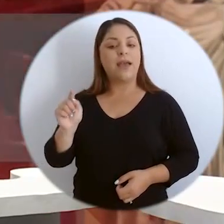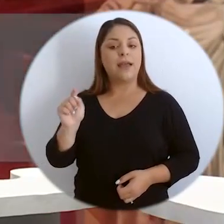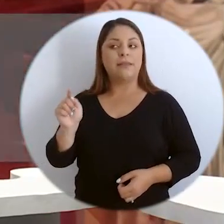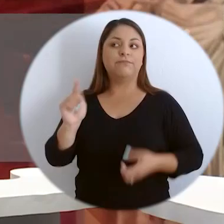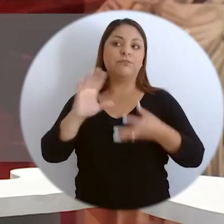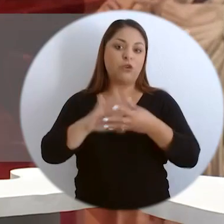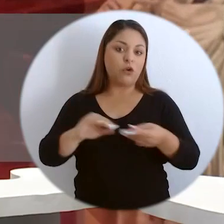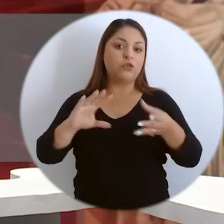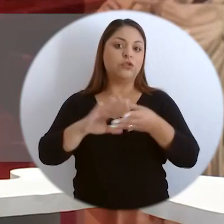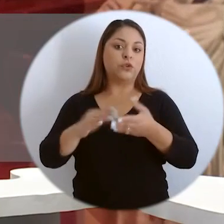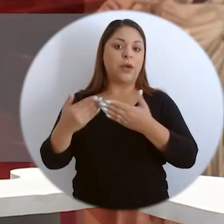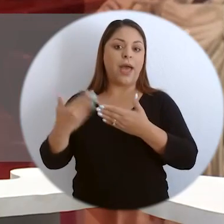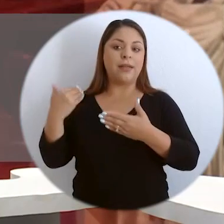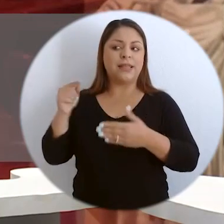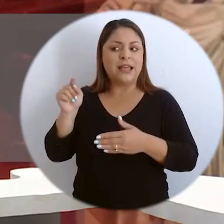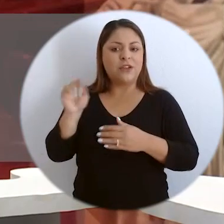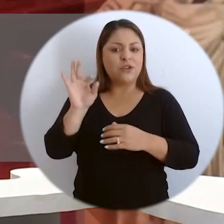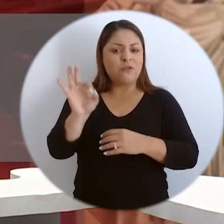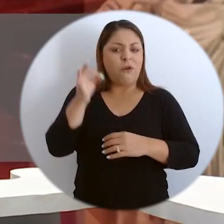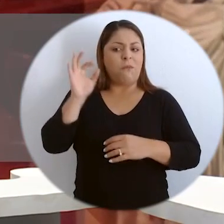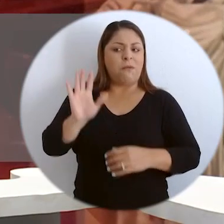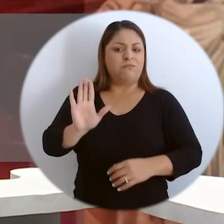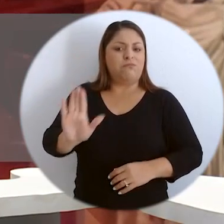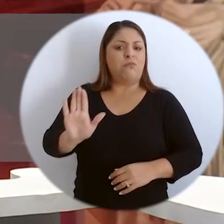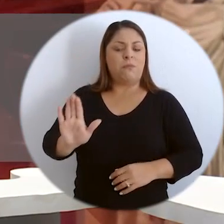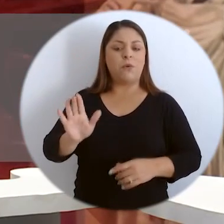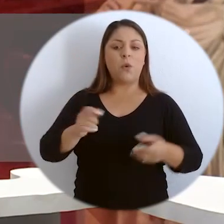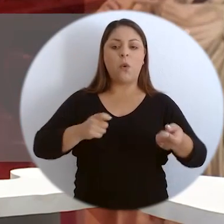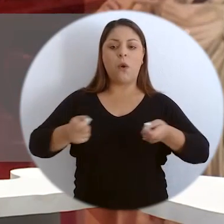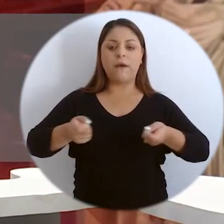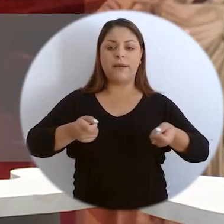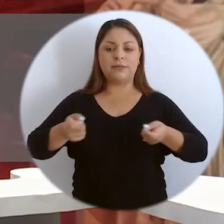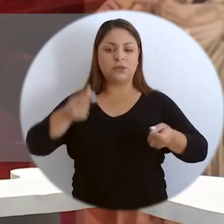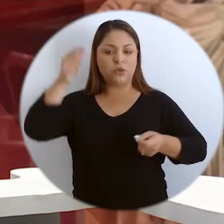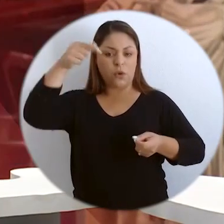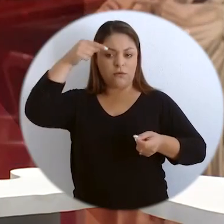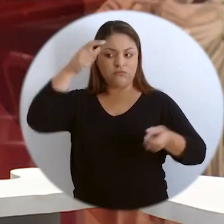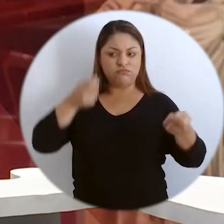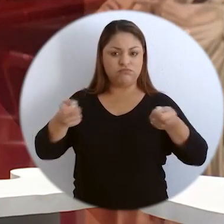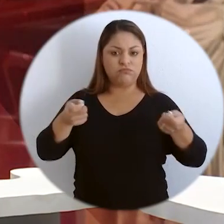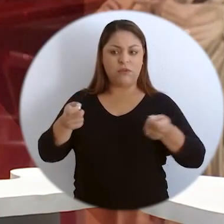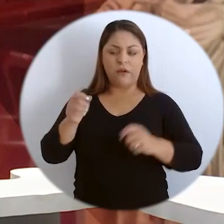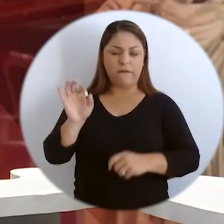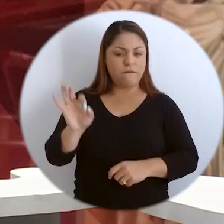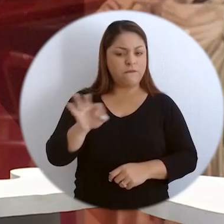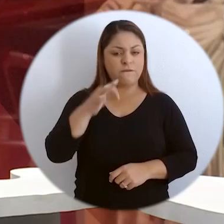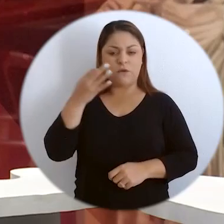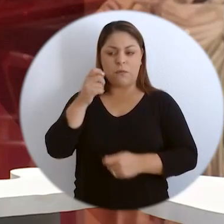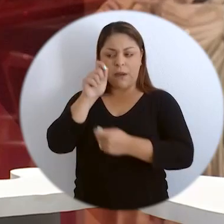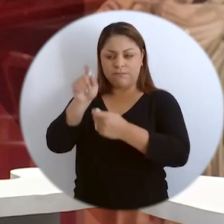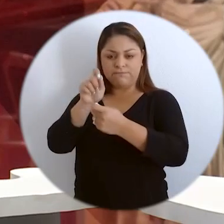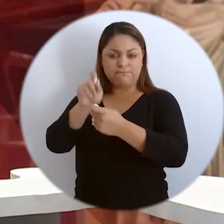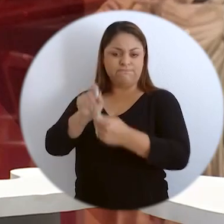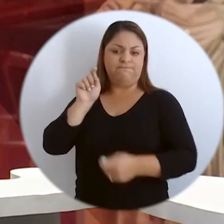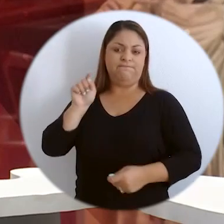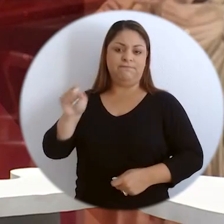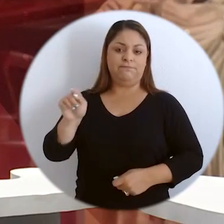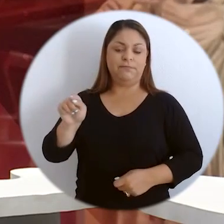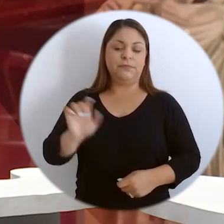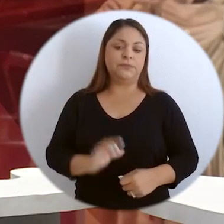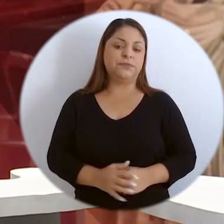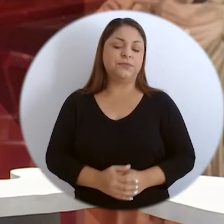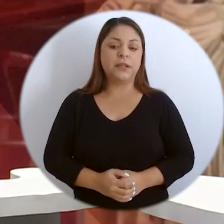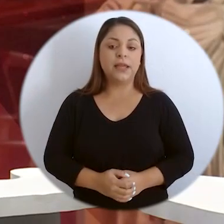Continúa usted con Una Mirada del programa de la Universidad Nacional y de CINART S.A., hoy con un balance general sobre los 2 años de